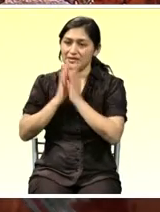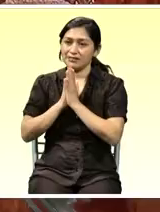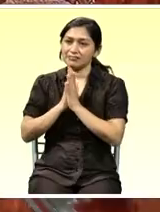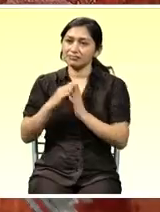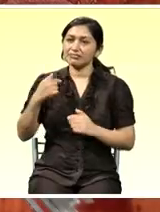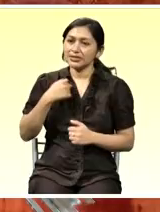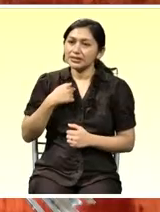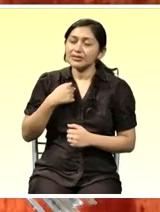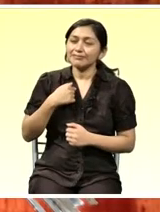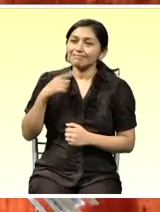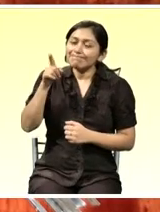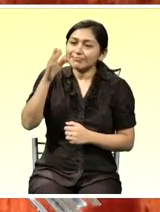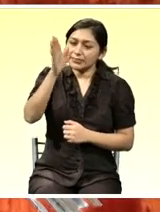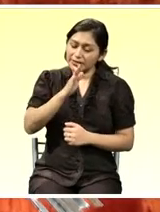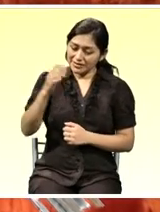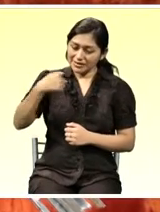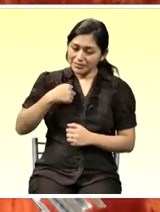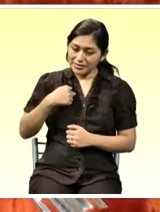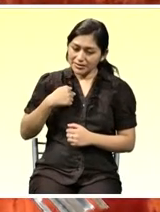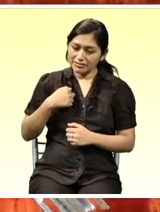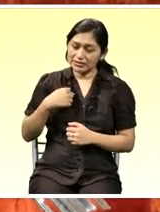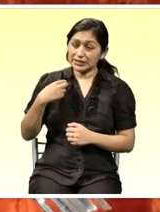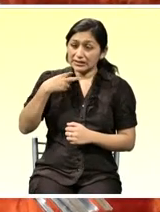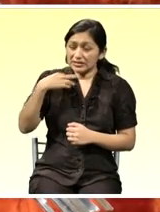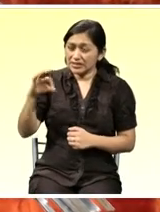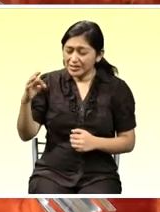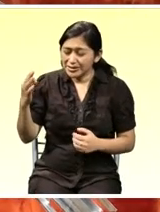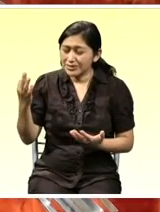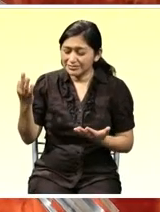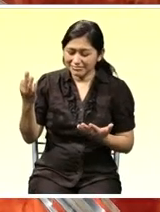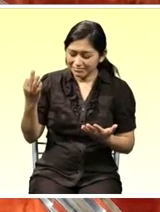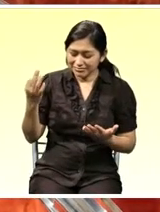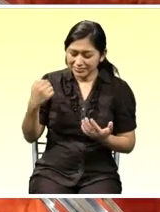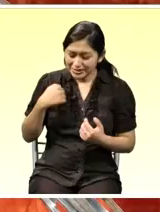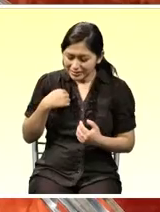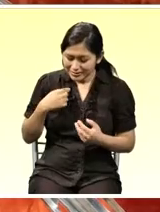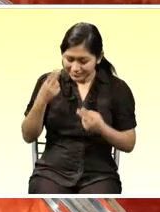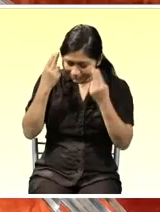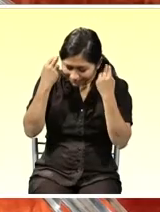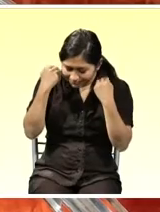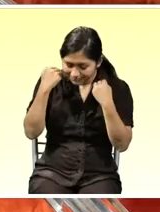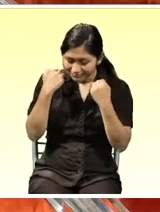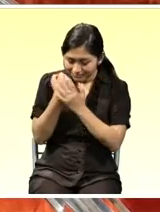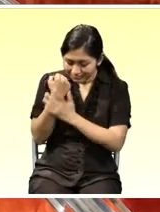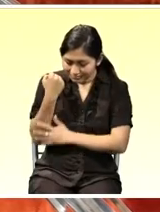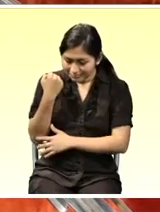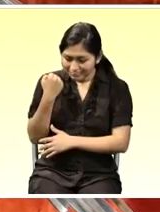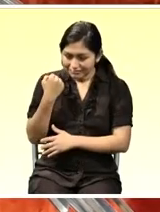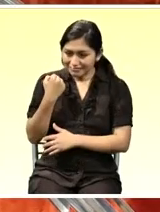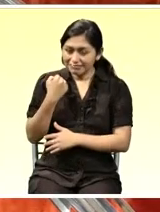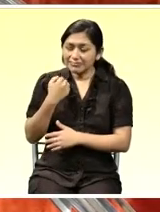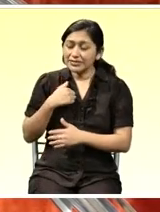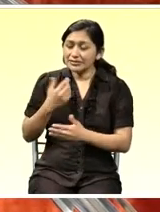hijo. Admíteme por tu esclavo. Haz que sea un siervo que te ame tiernamente